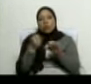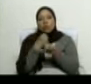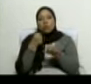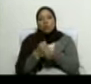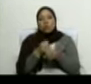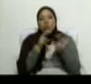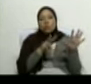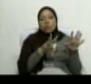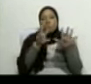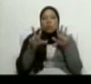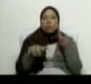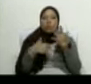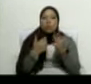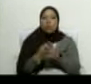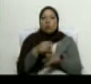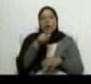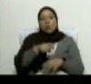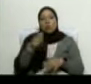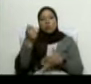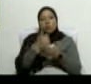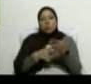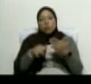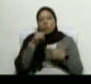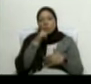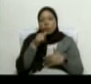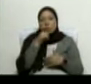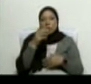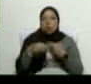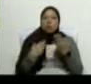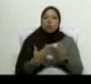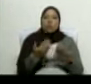2.749.283 ciudadanos inscritos, convirtiéndose